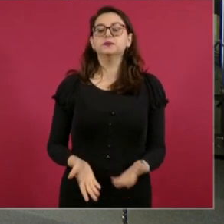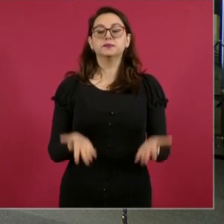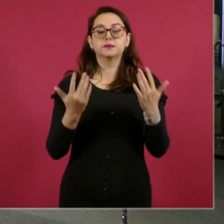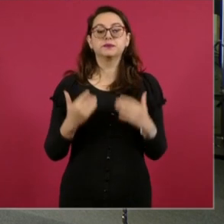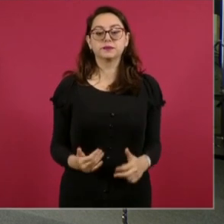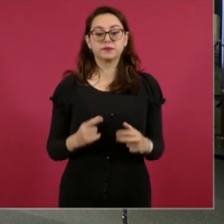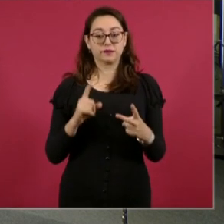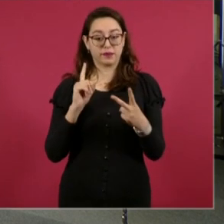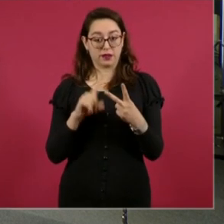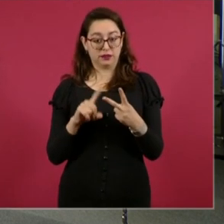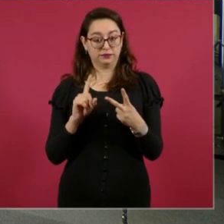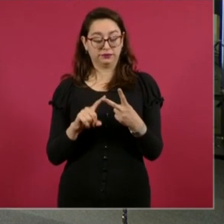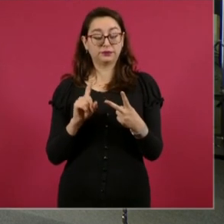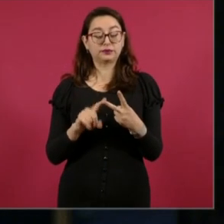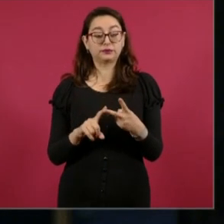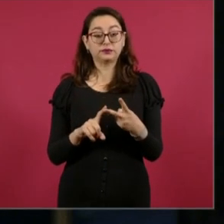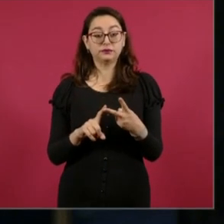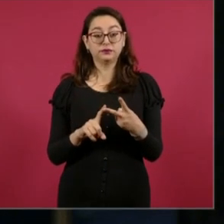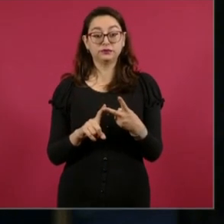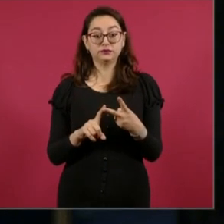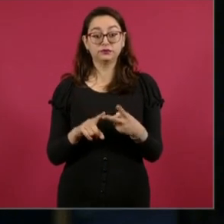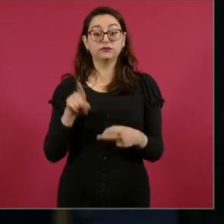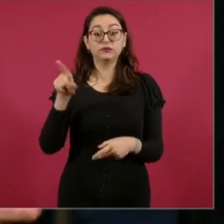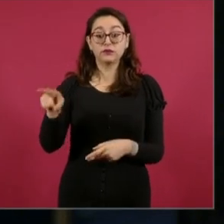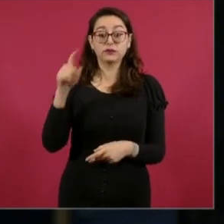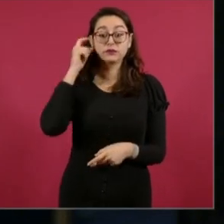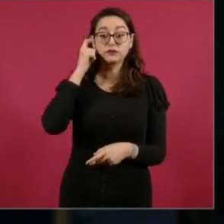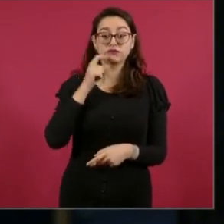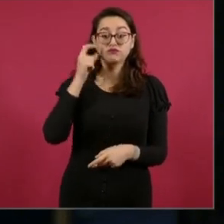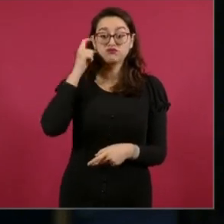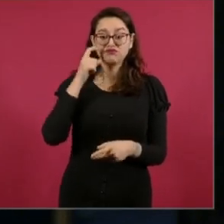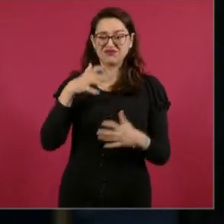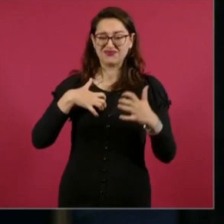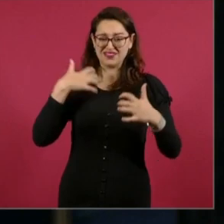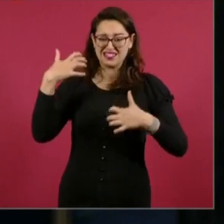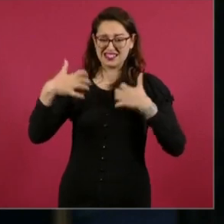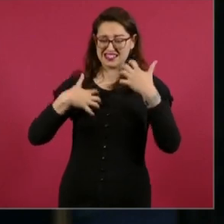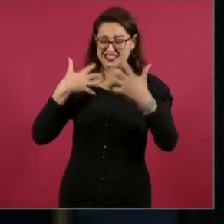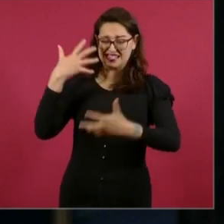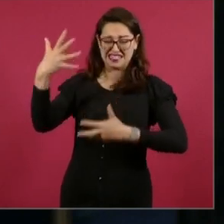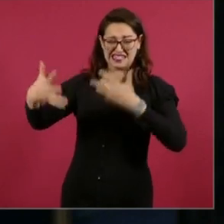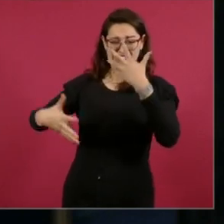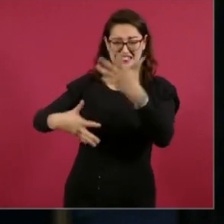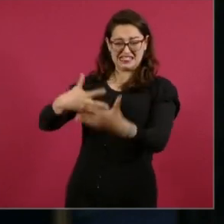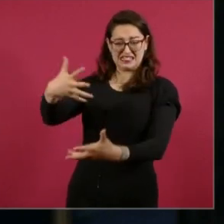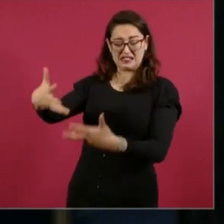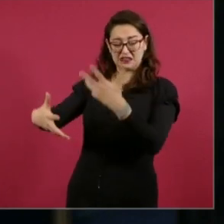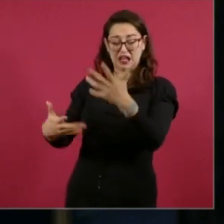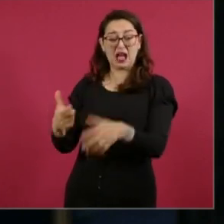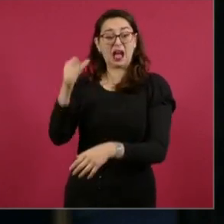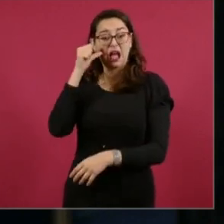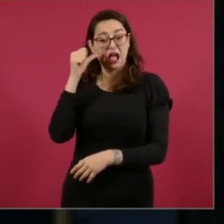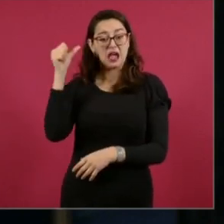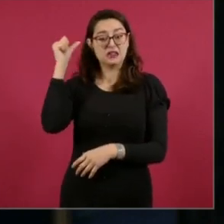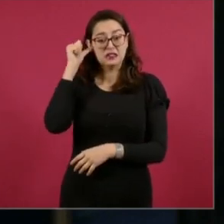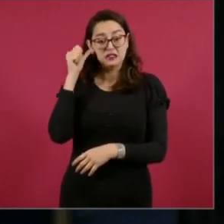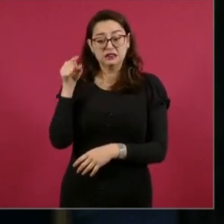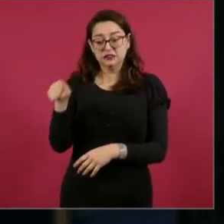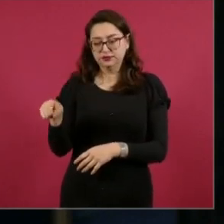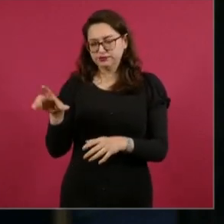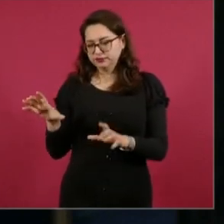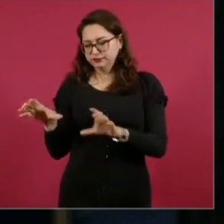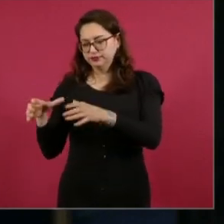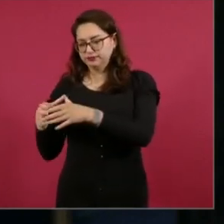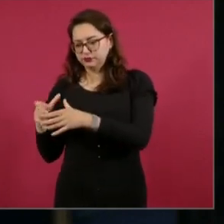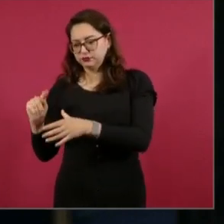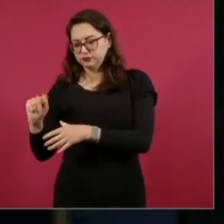Mi siguiente tema sería acerca de la situación en Guerrero, la violencia. Esta disputa se publicó ayer entre los tlacos y los